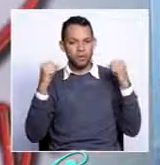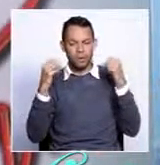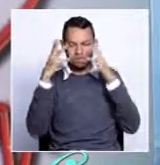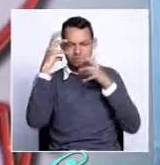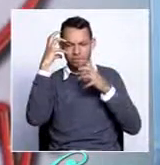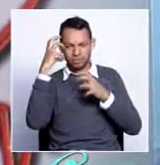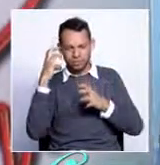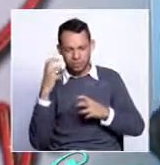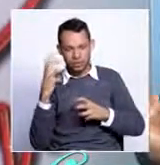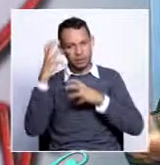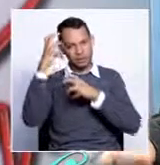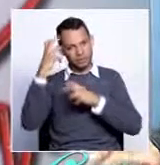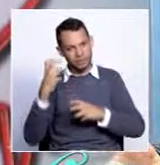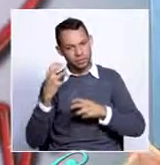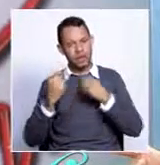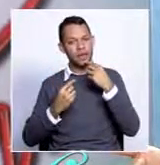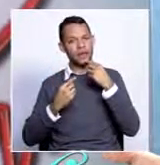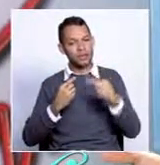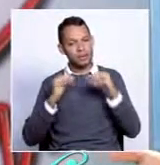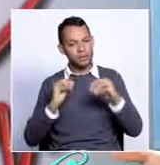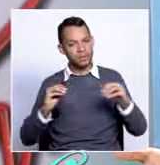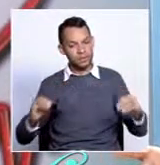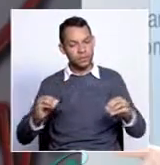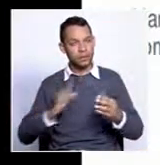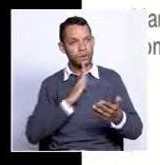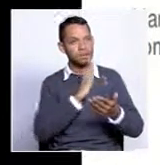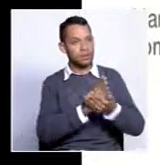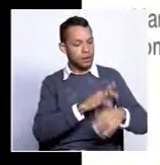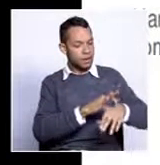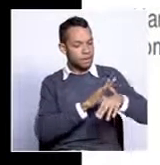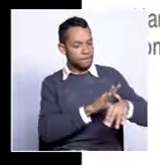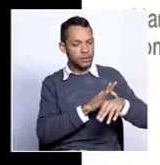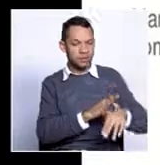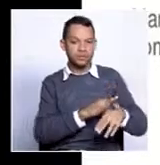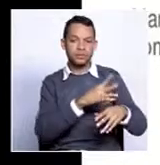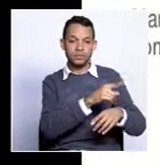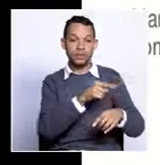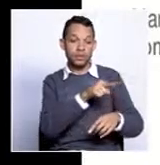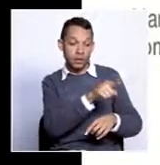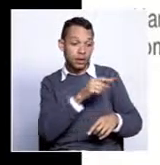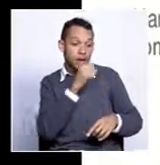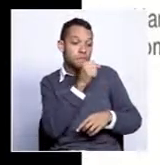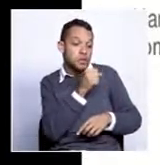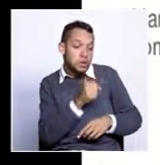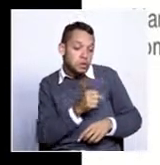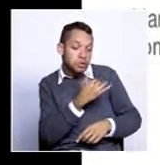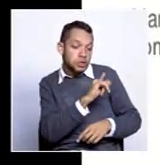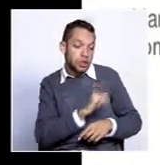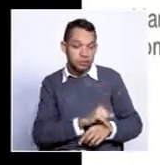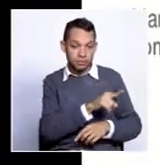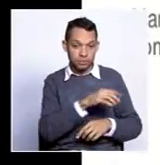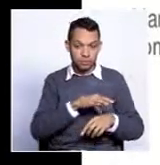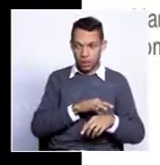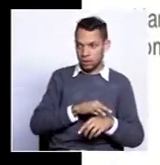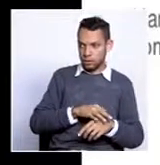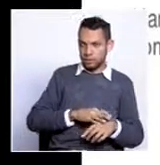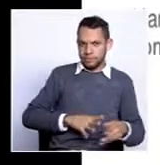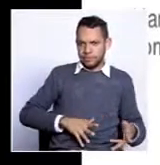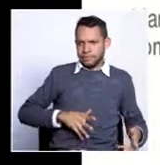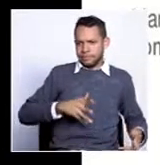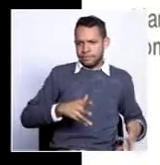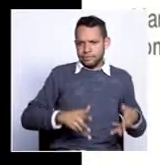señora qué dirán aquellas señoras que van a la consulta señora lo que usted tiene es por la edad esto habría que